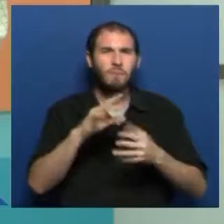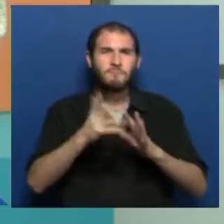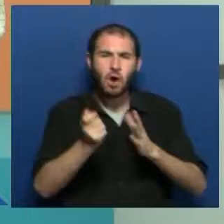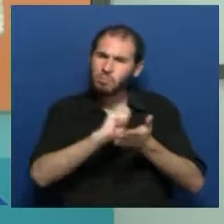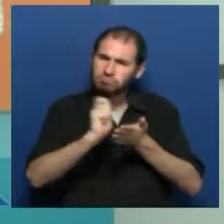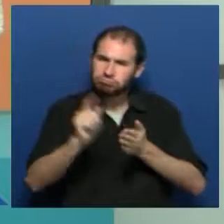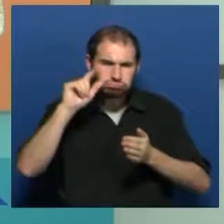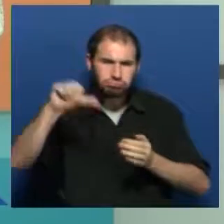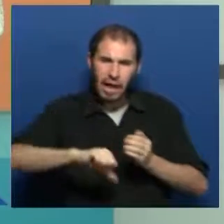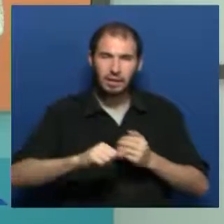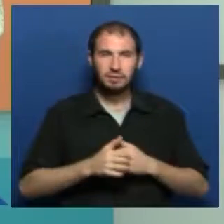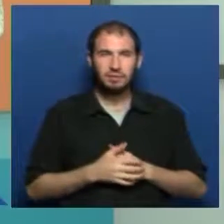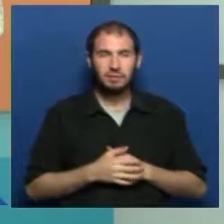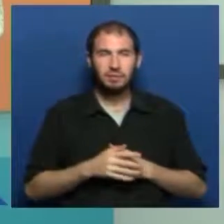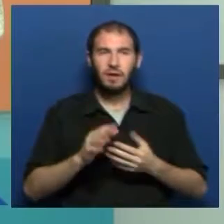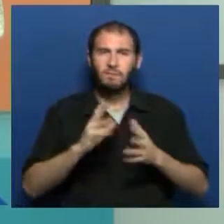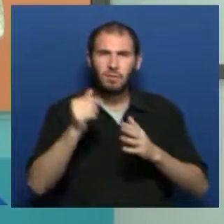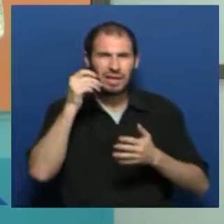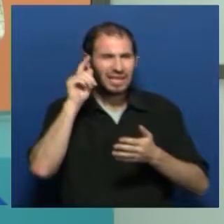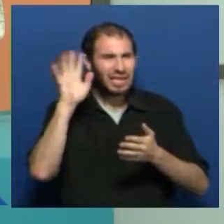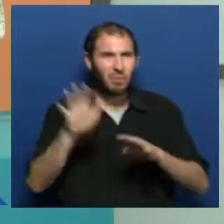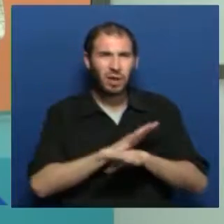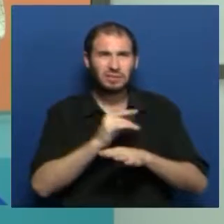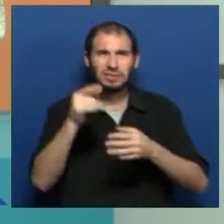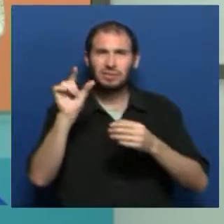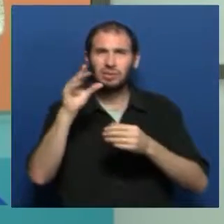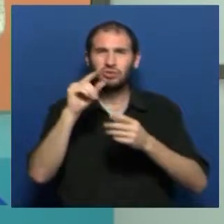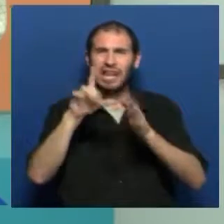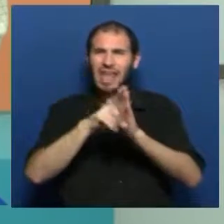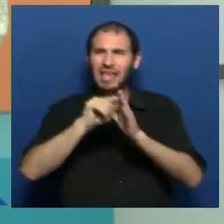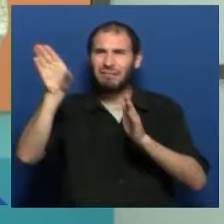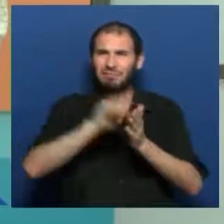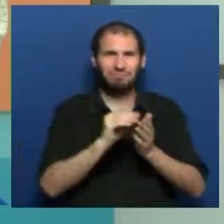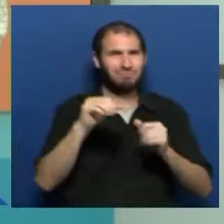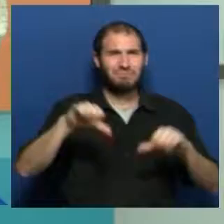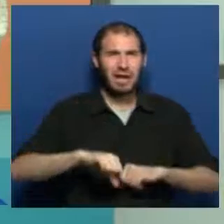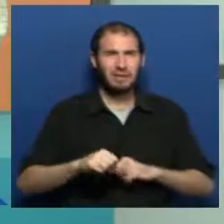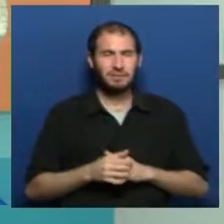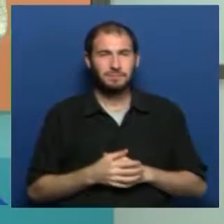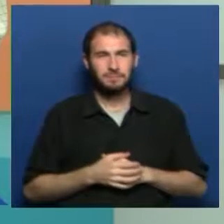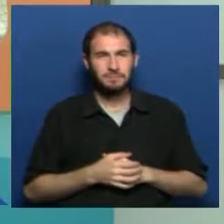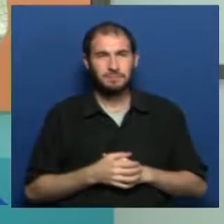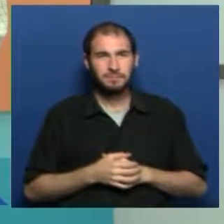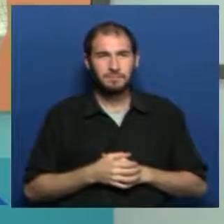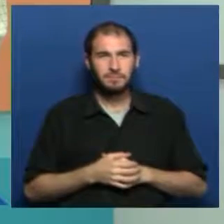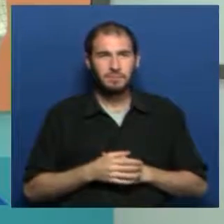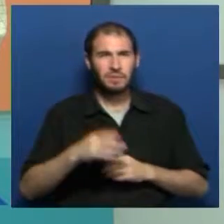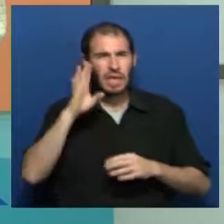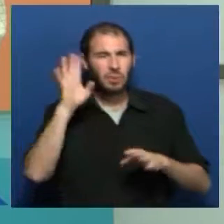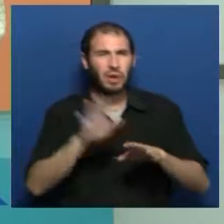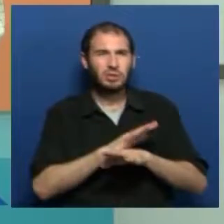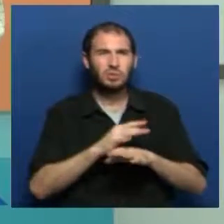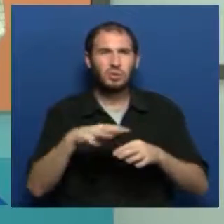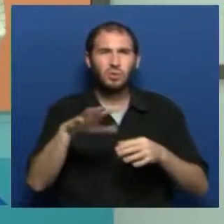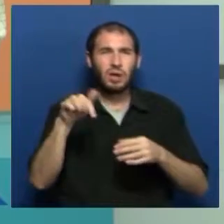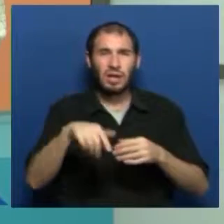redacción, en errores de citas equivocadas de norma, en errores de citas de